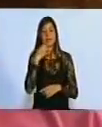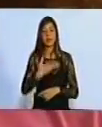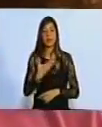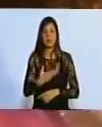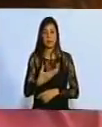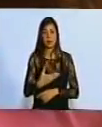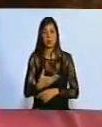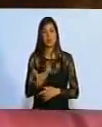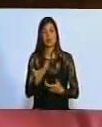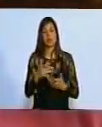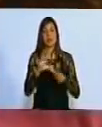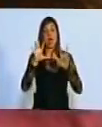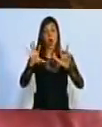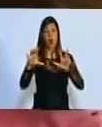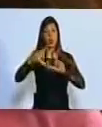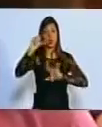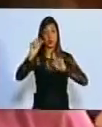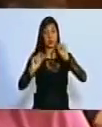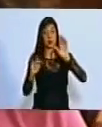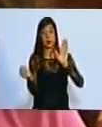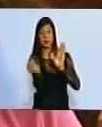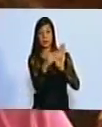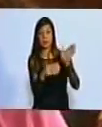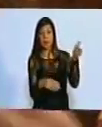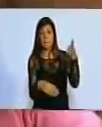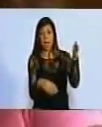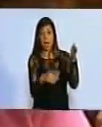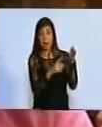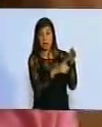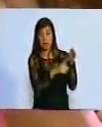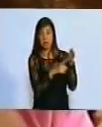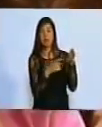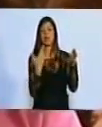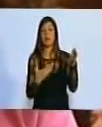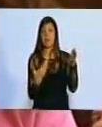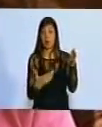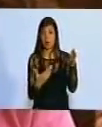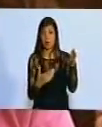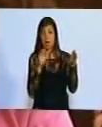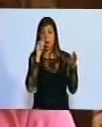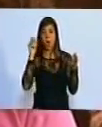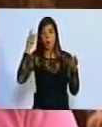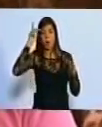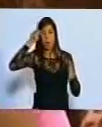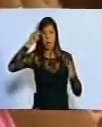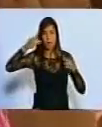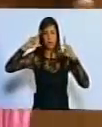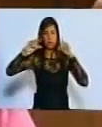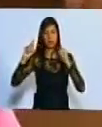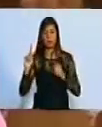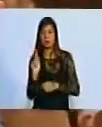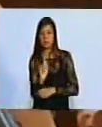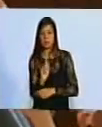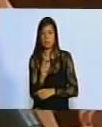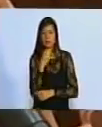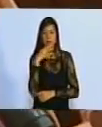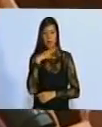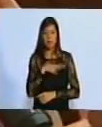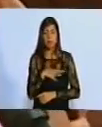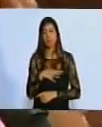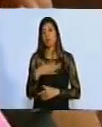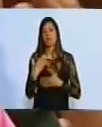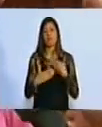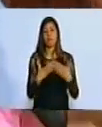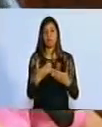tiene la octava estrella en el pabellón nacional. Lo destacaba el profesor que me antecedió. La historia